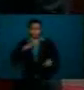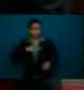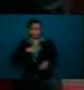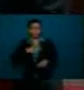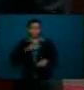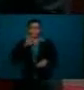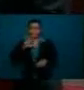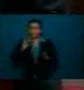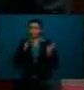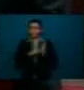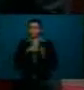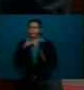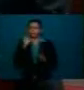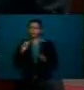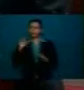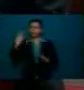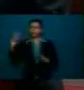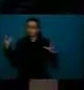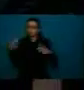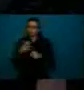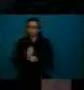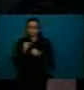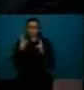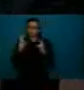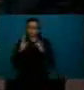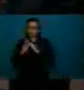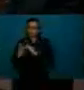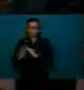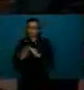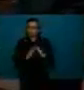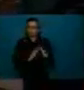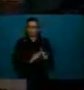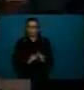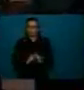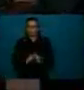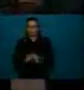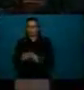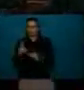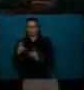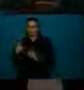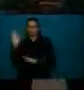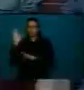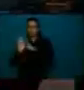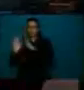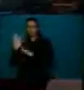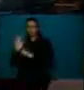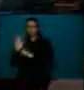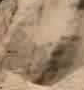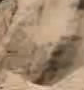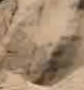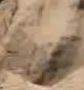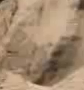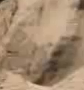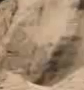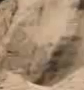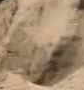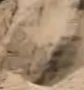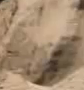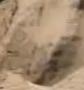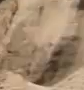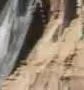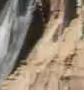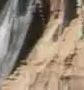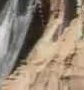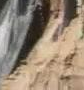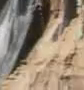con 5.062 voluntarios. Obras Públicas habló del trabajo realizado para controlar las 137 cárcavas que